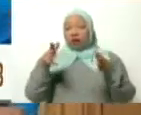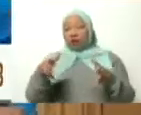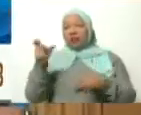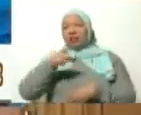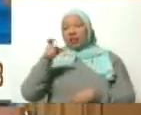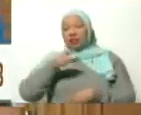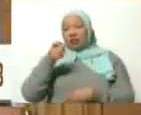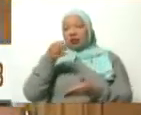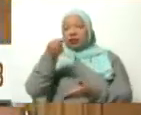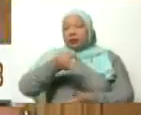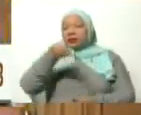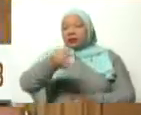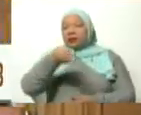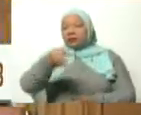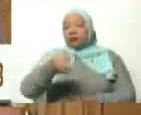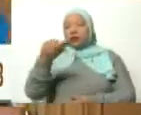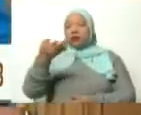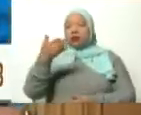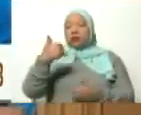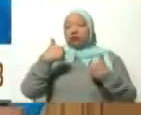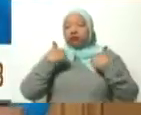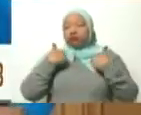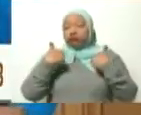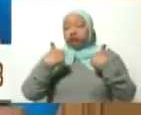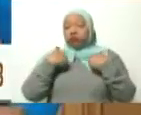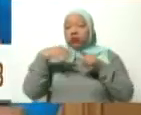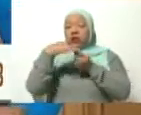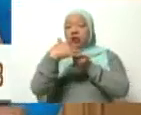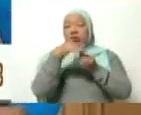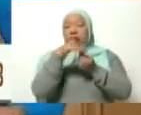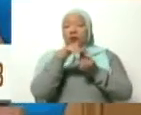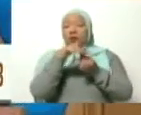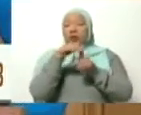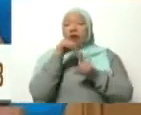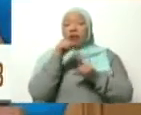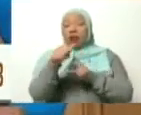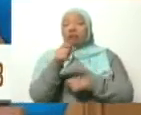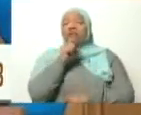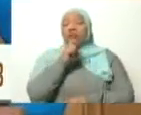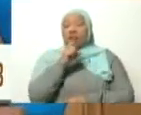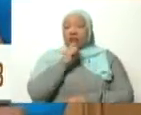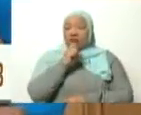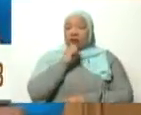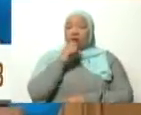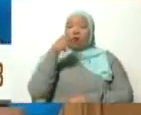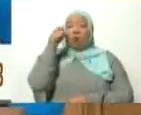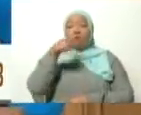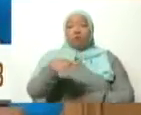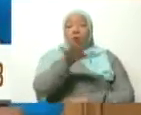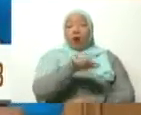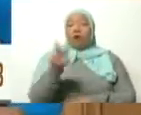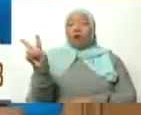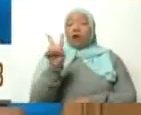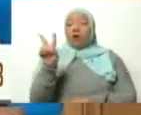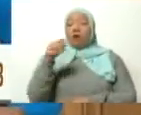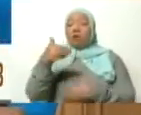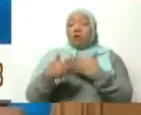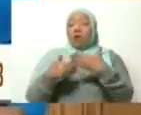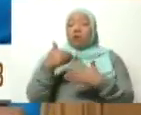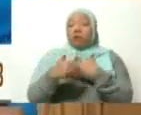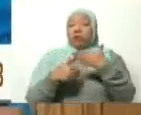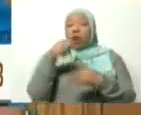sido indispensable pasar por la senda de los sacrificios. Y vaya que el pueblo venezolano ha transitado